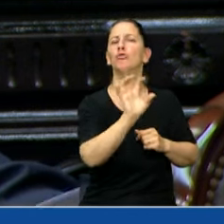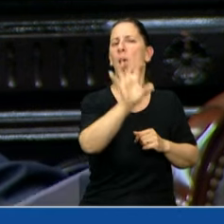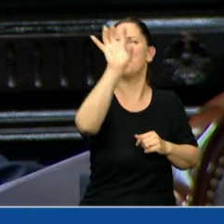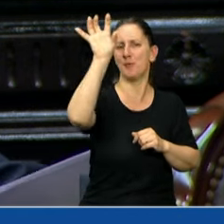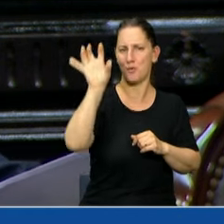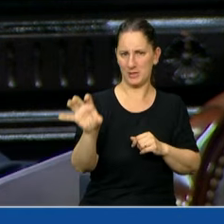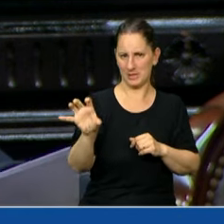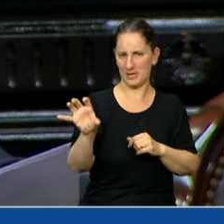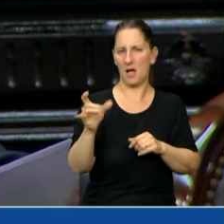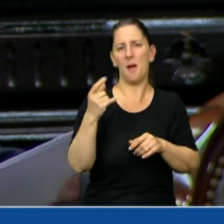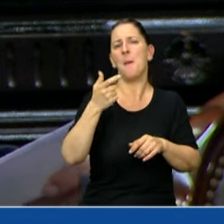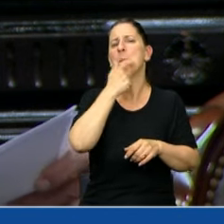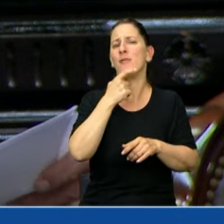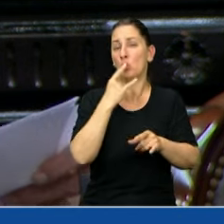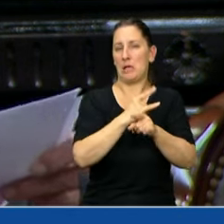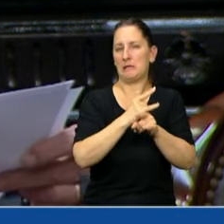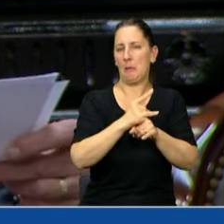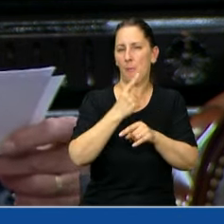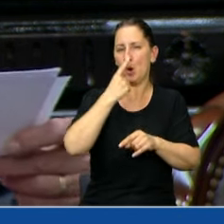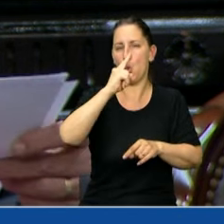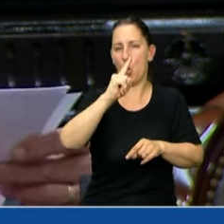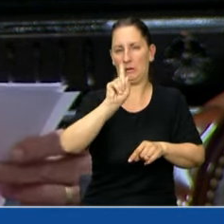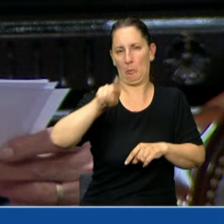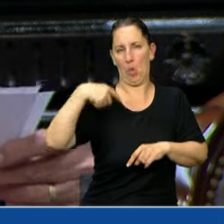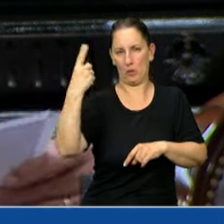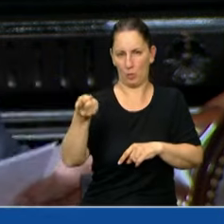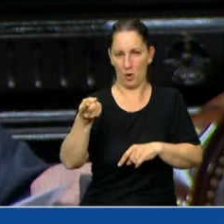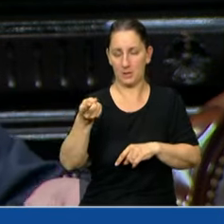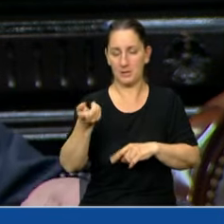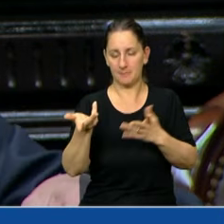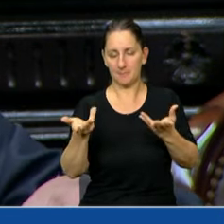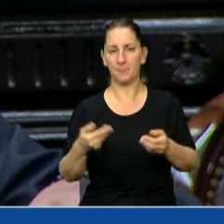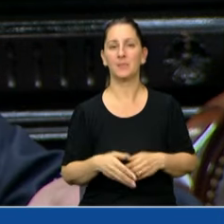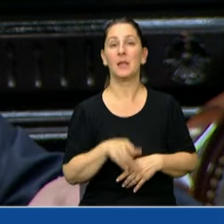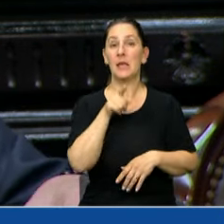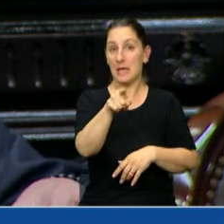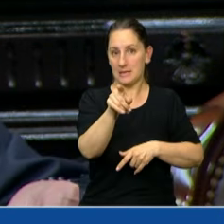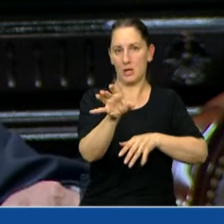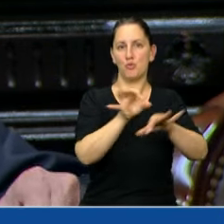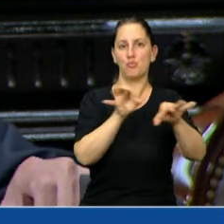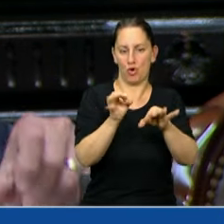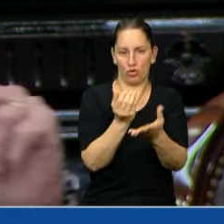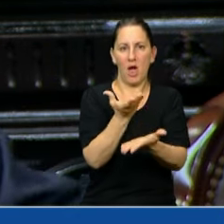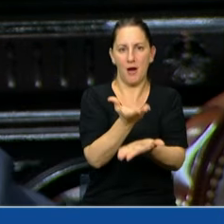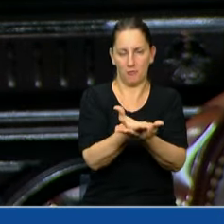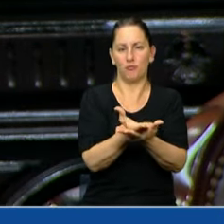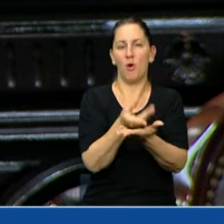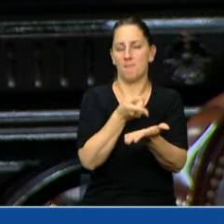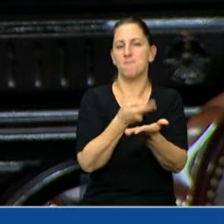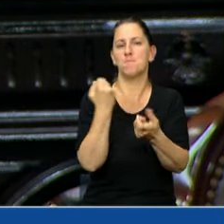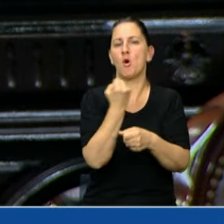de algunas provincias patagónicas con más razón este proyecto va a